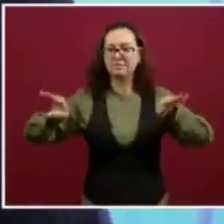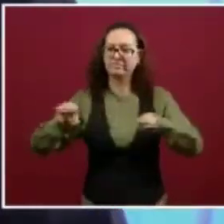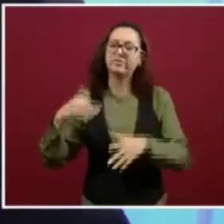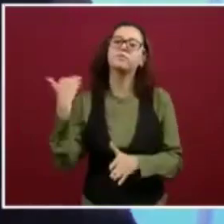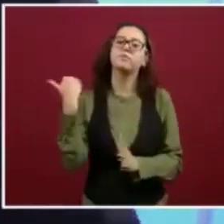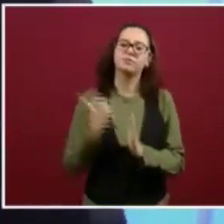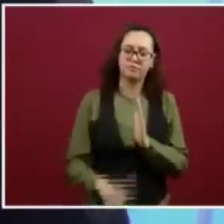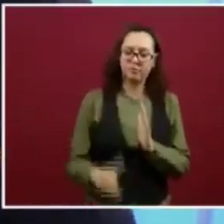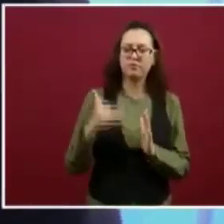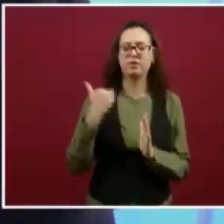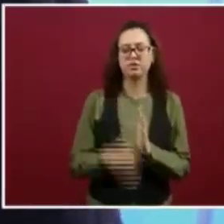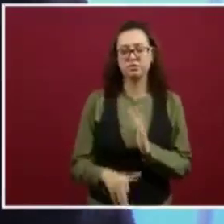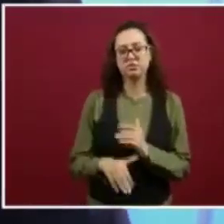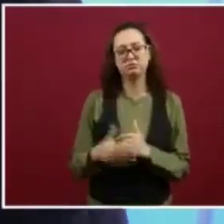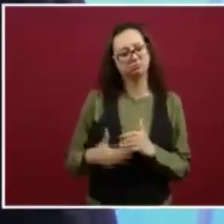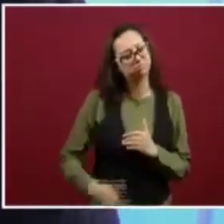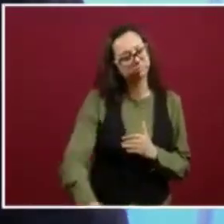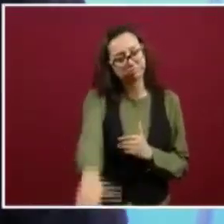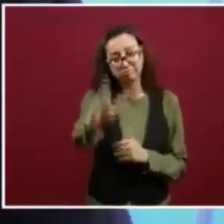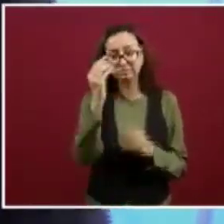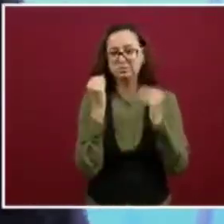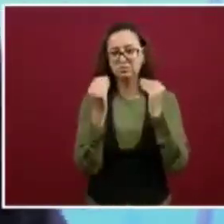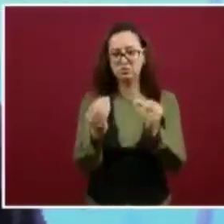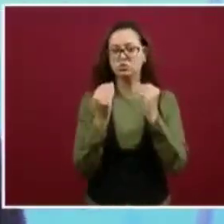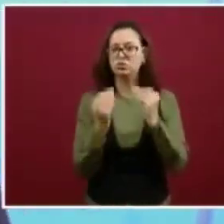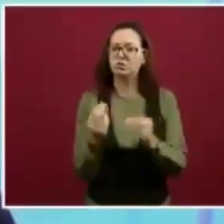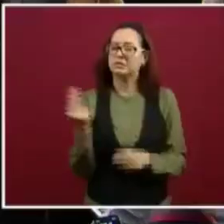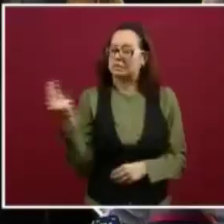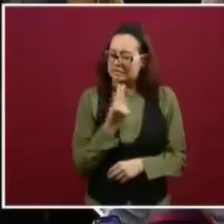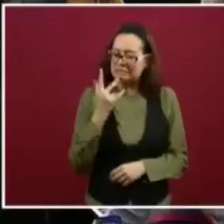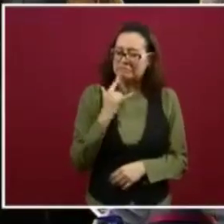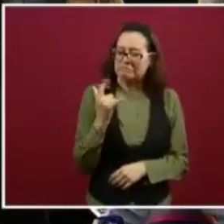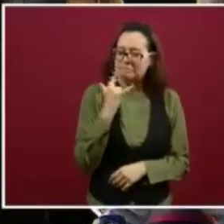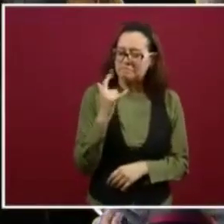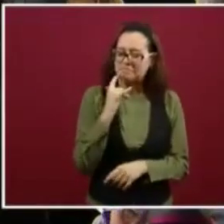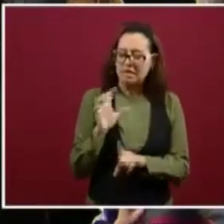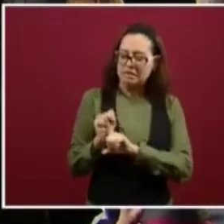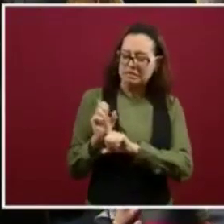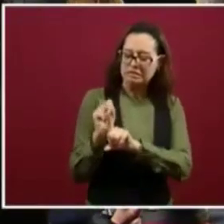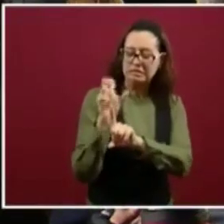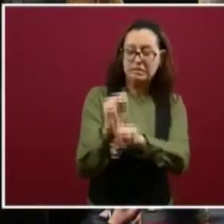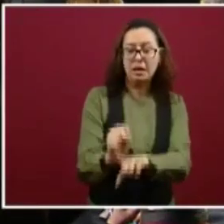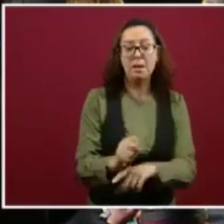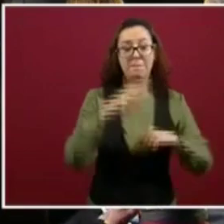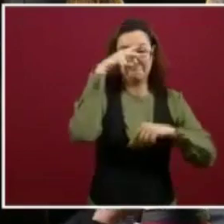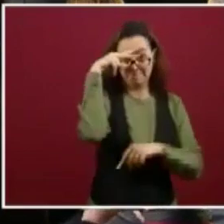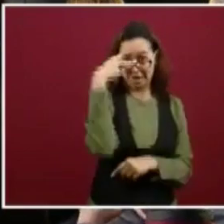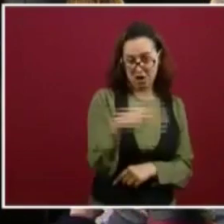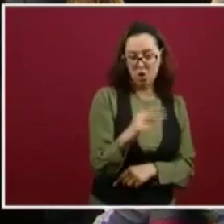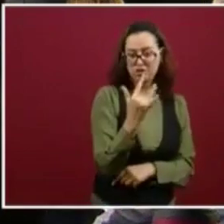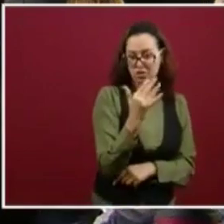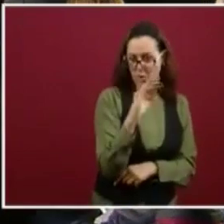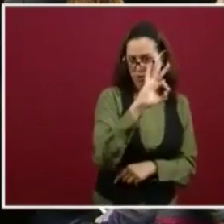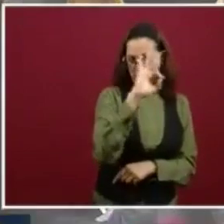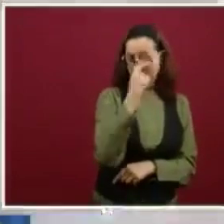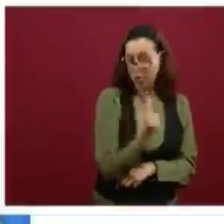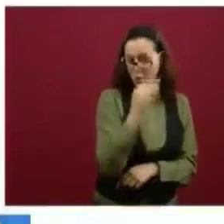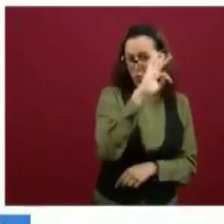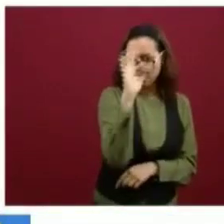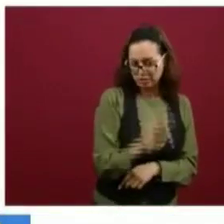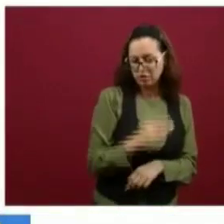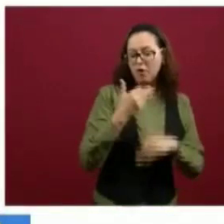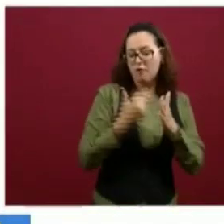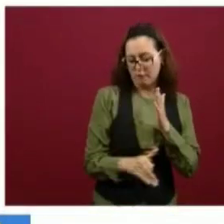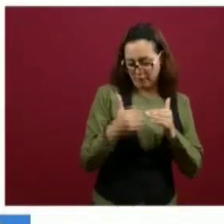nos falta todavía bastante. Entonces, tenemos que lograrlo. México obviamente está en un 51%. También México tiene que hacer su